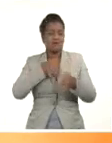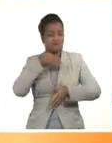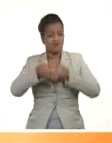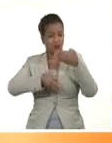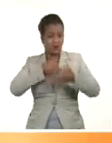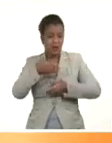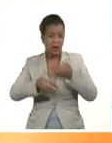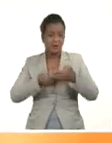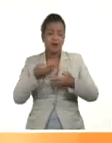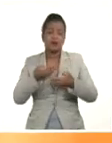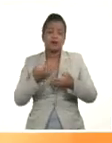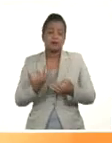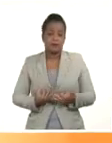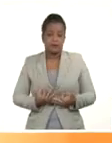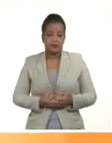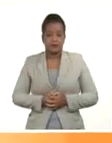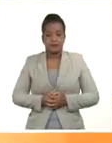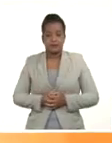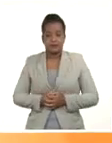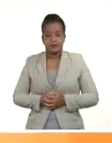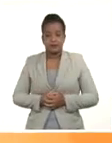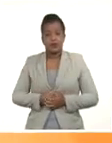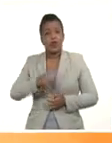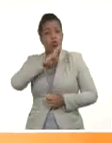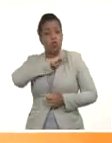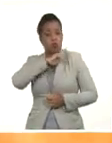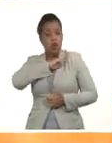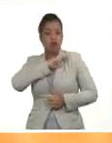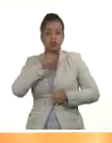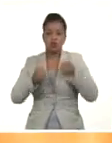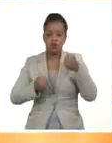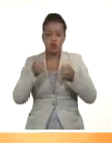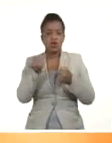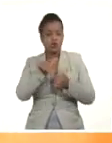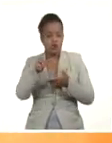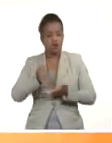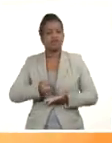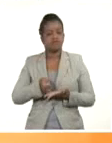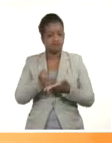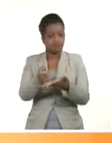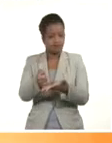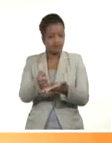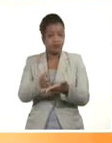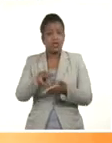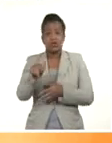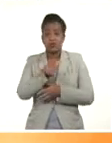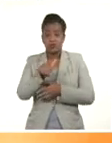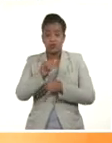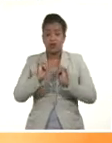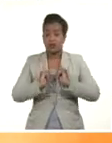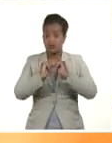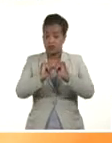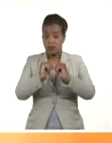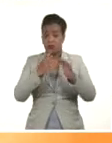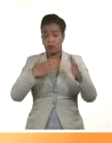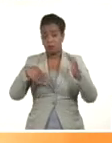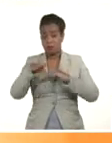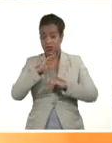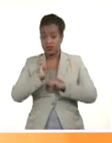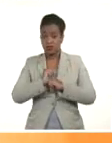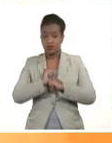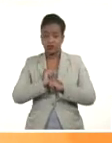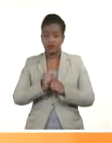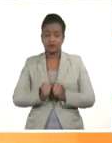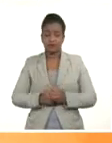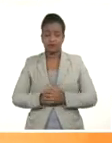seguridad para los dueños o los choferes de estos autos. También se informó por parte del ministro de